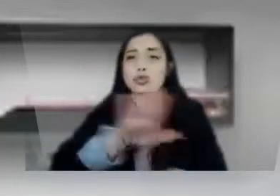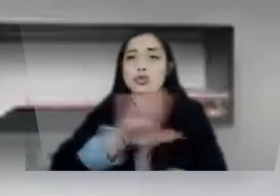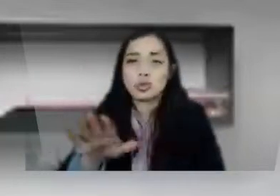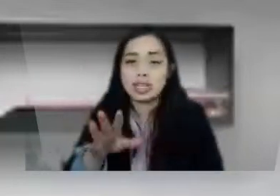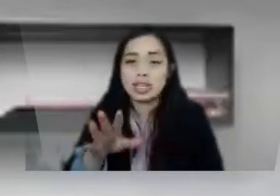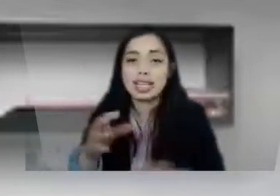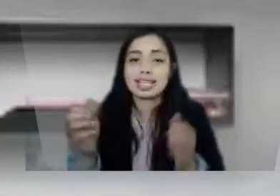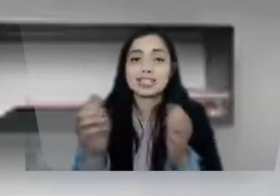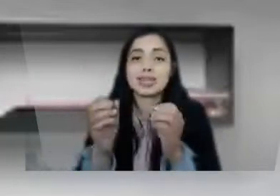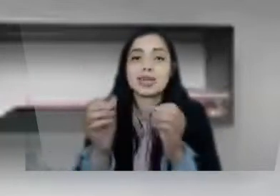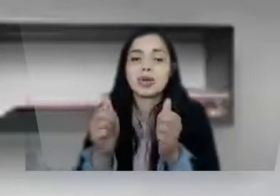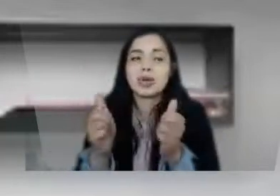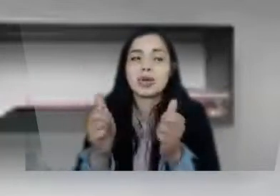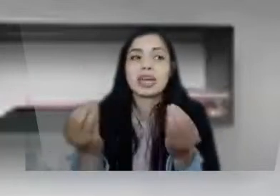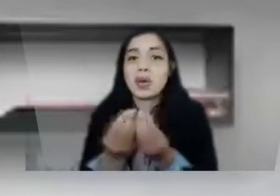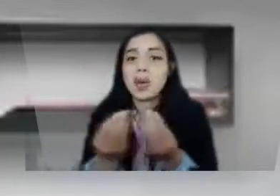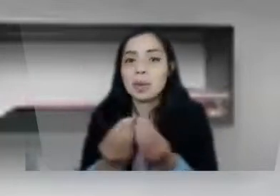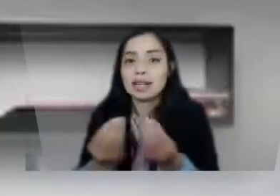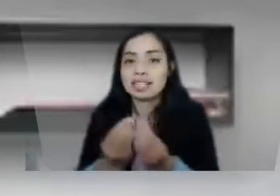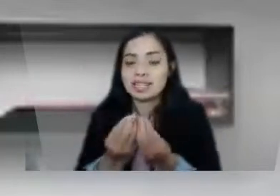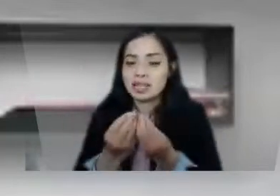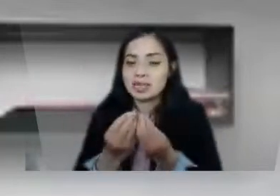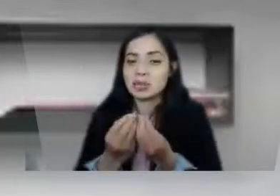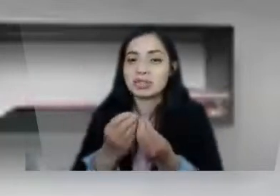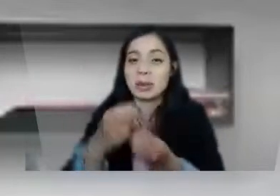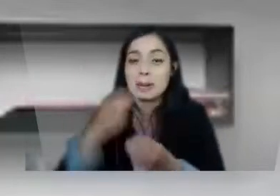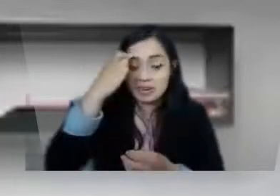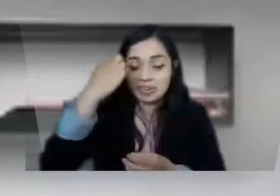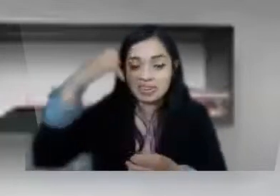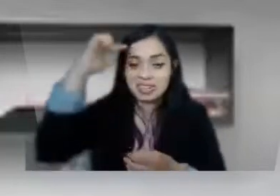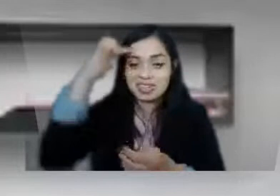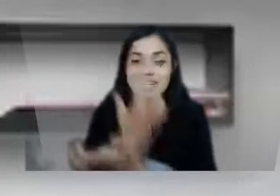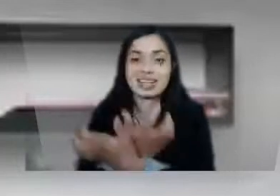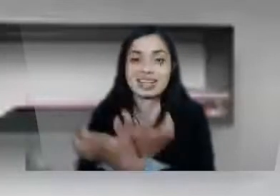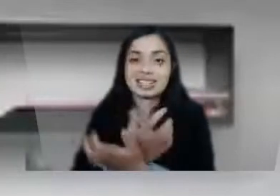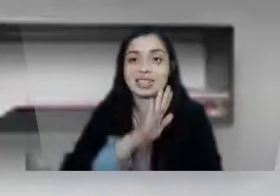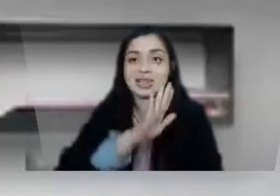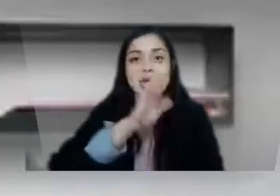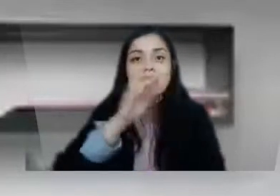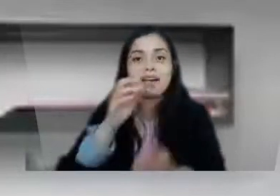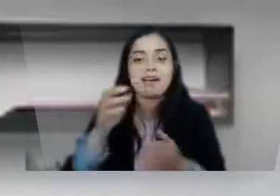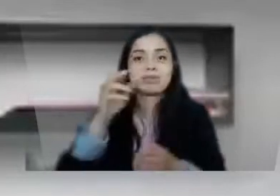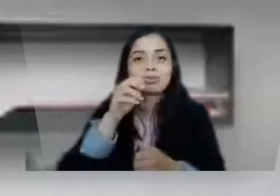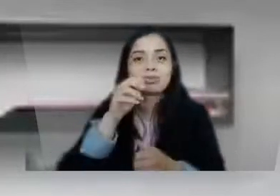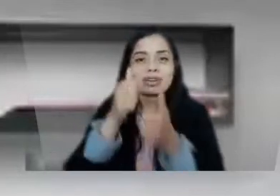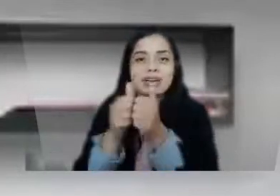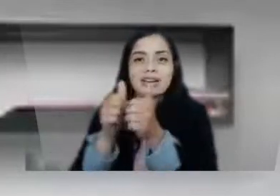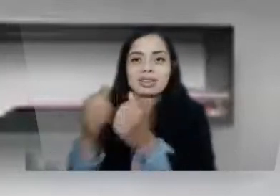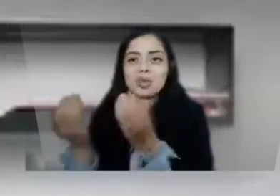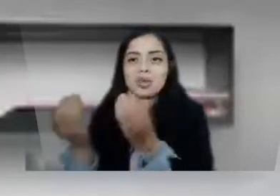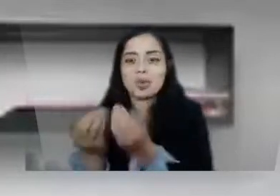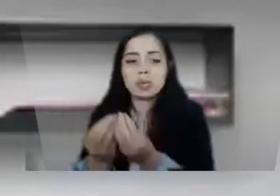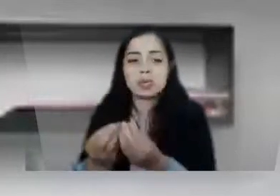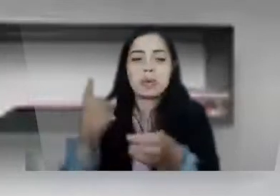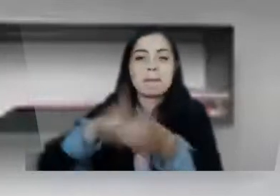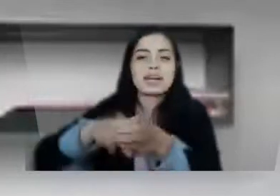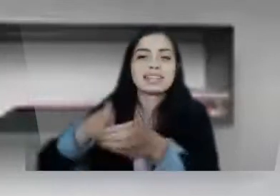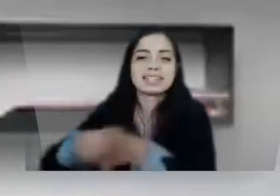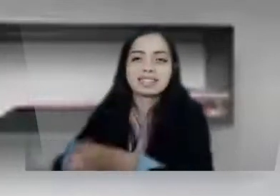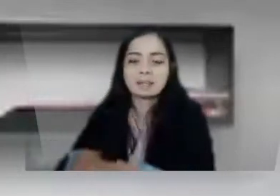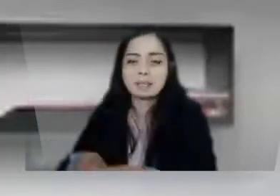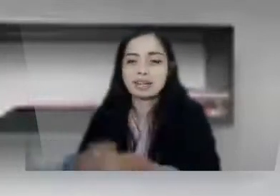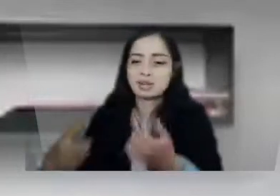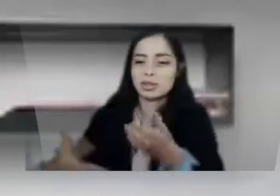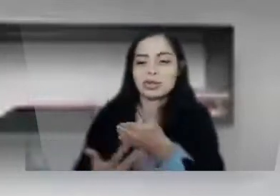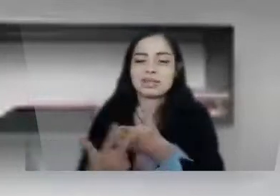por este proyecto. Sin ustedes esto no hubiera sido posible. Sin más preámbulos, quisiera entonces invitarlos a ver